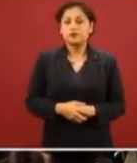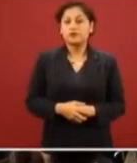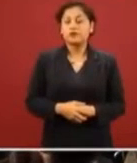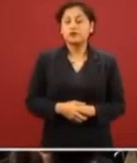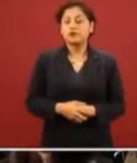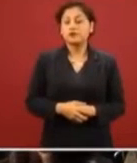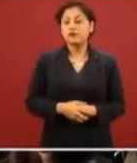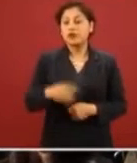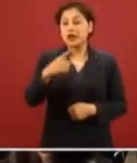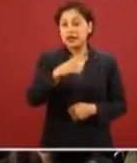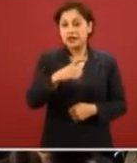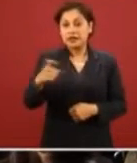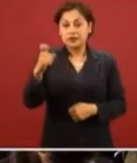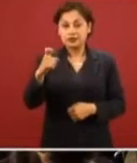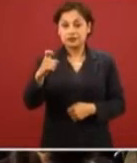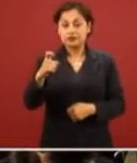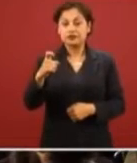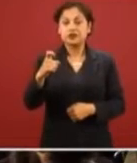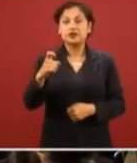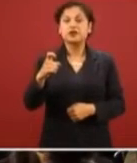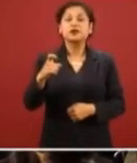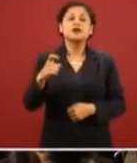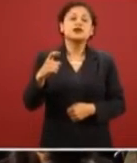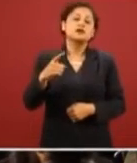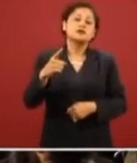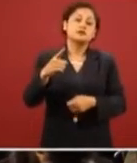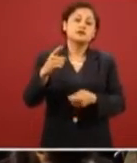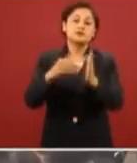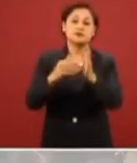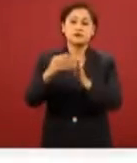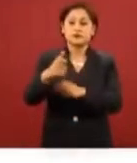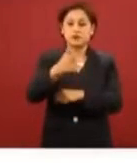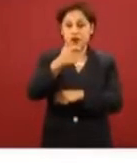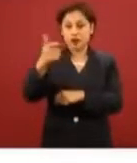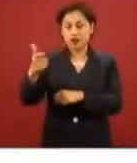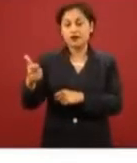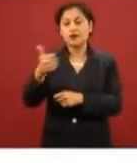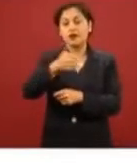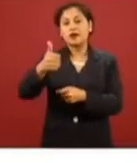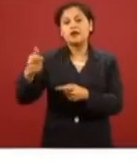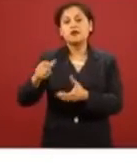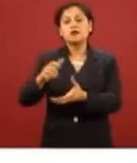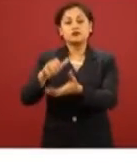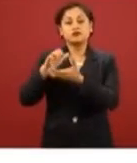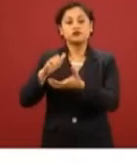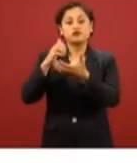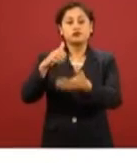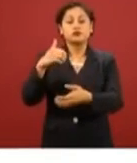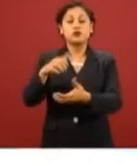100 premios de 20 millones de pesos cada uno, y va a ser el sorteo el próximo